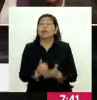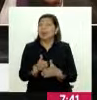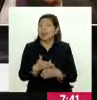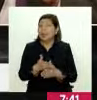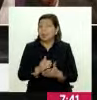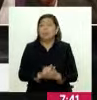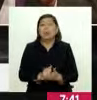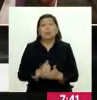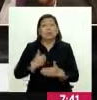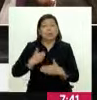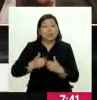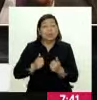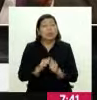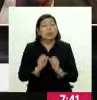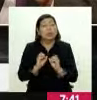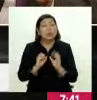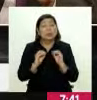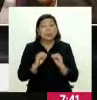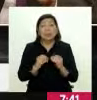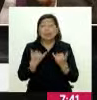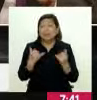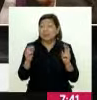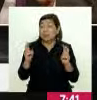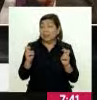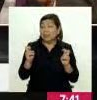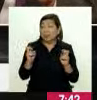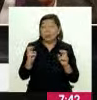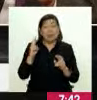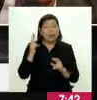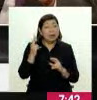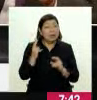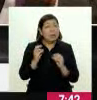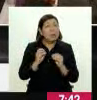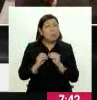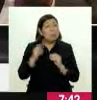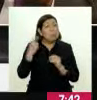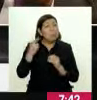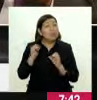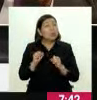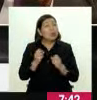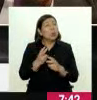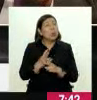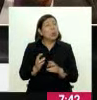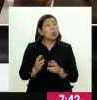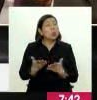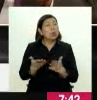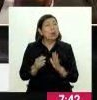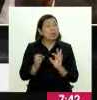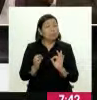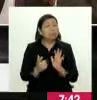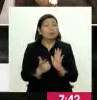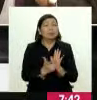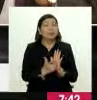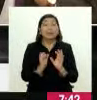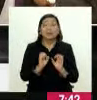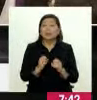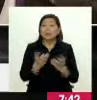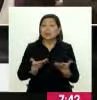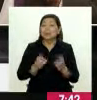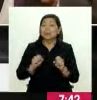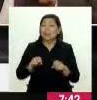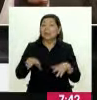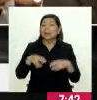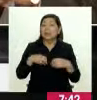un proceso, claro, que dé legitimidad. Este tema de la reforma política, por ejemplo, es un tema que tiene que tener mucho nivel de legitimidad. Tiene que ser muy